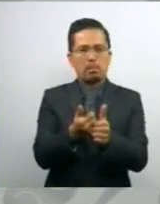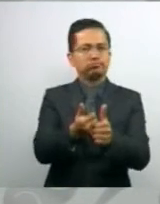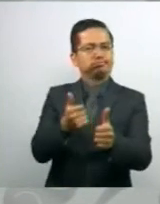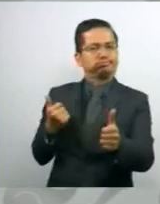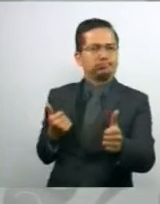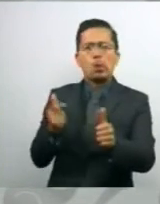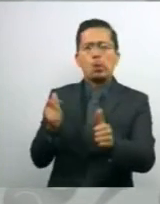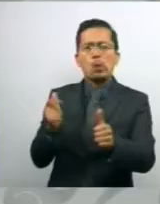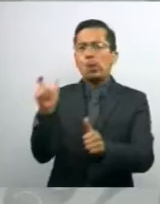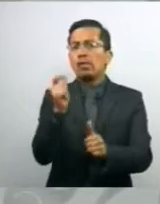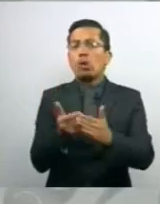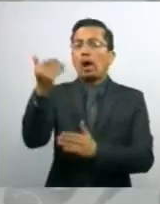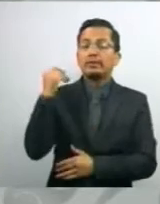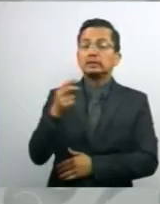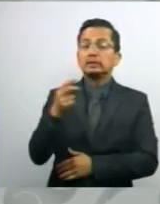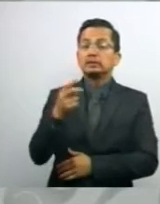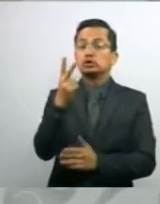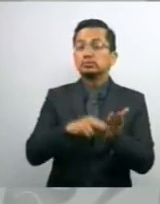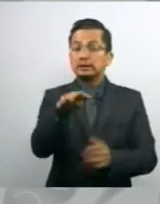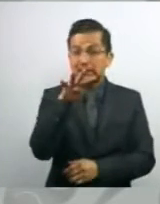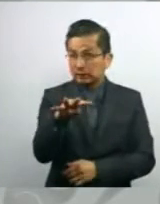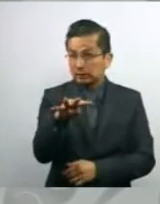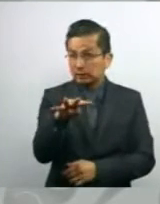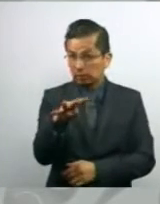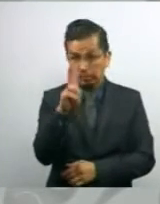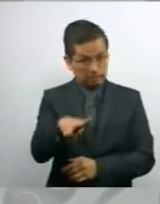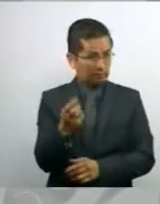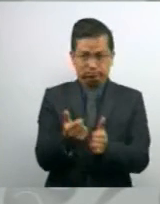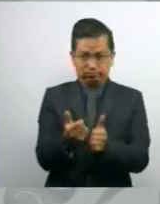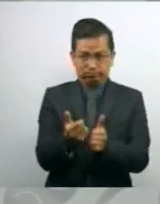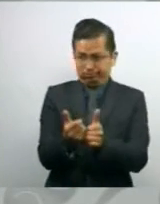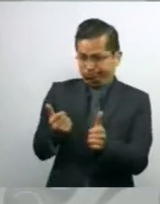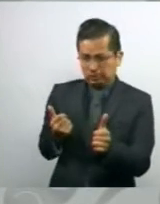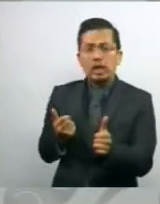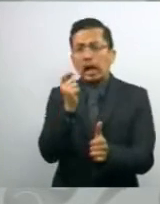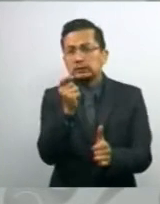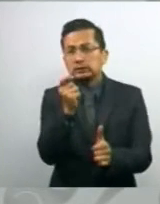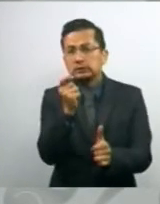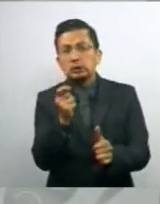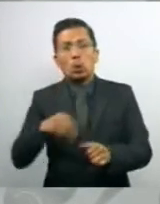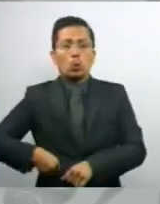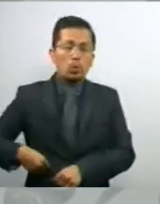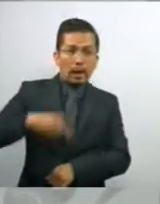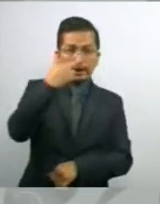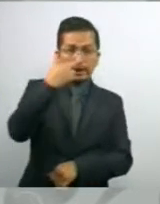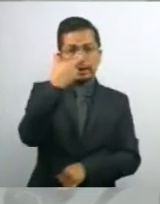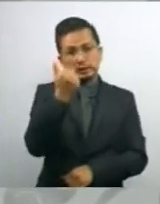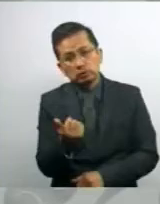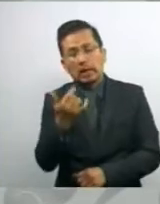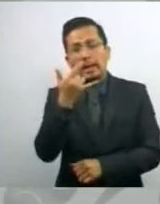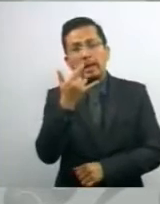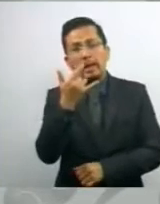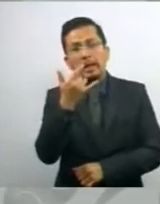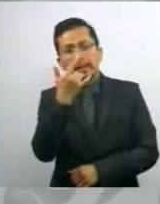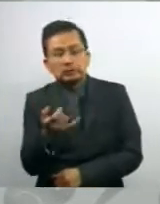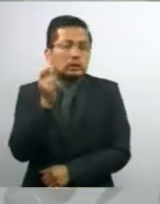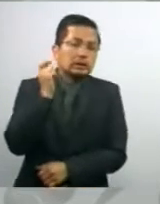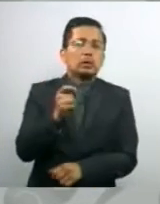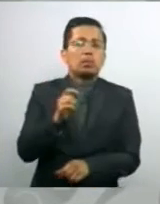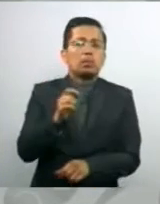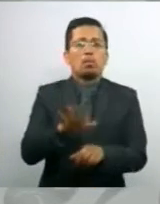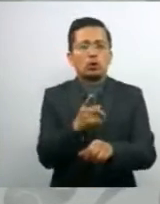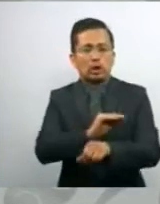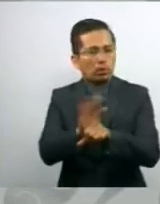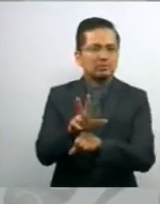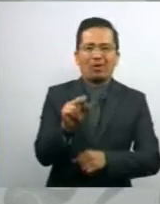pandemia. No es un problema porque ahorita la crisis global de salud esté generando el desabasto de vacunas y el